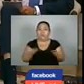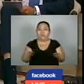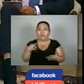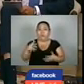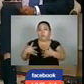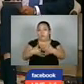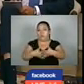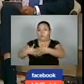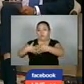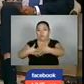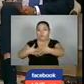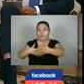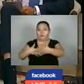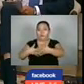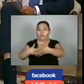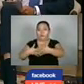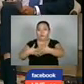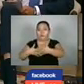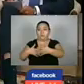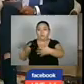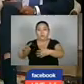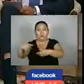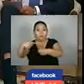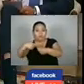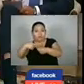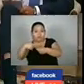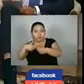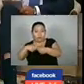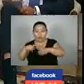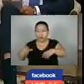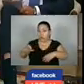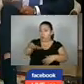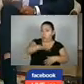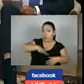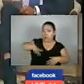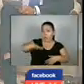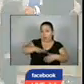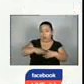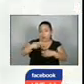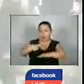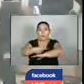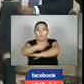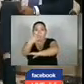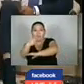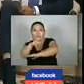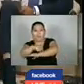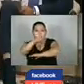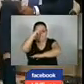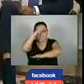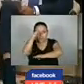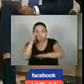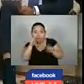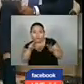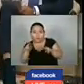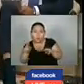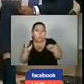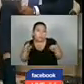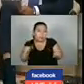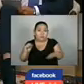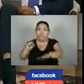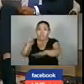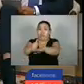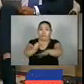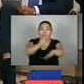Estados Unidos en gasolineras ubicadas en las ciudades fronterizas de México. Pero podríamos